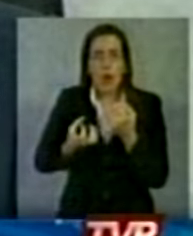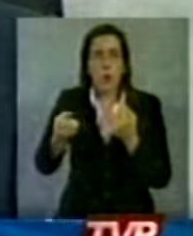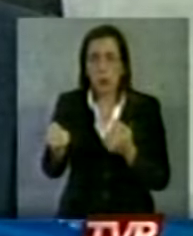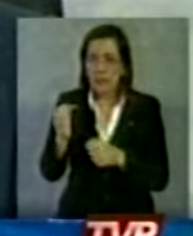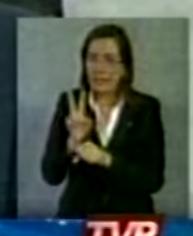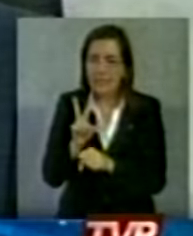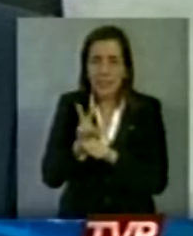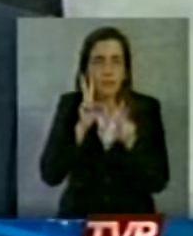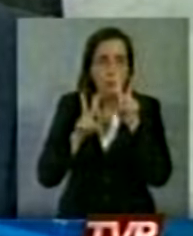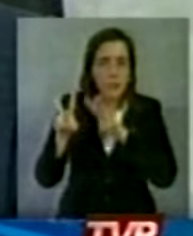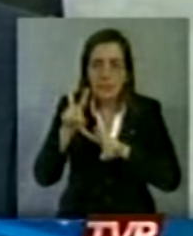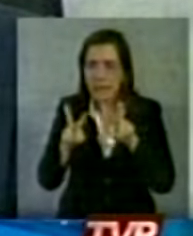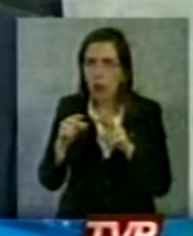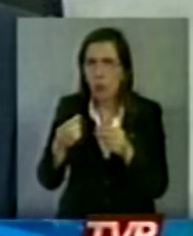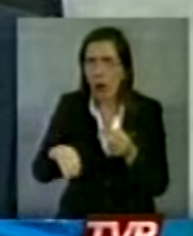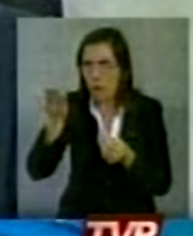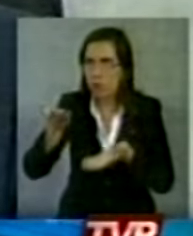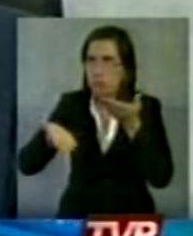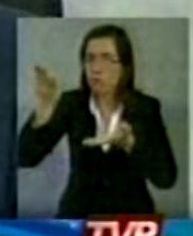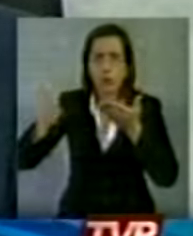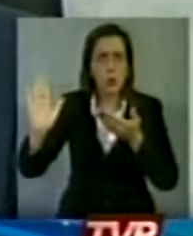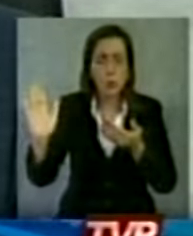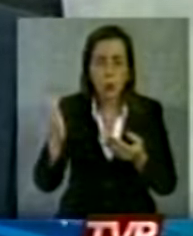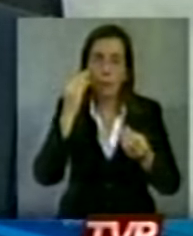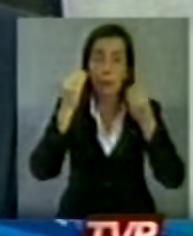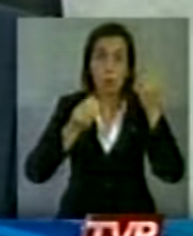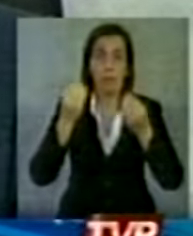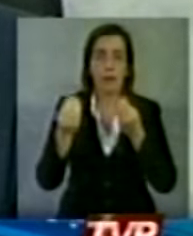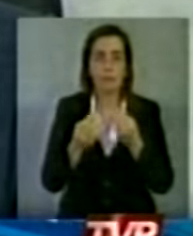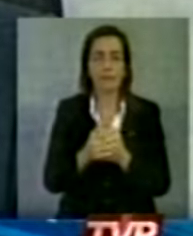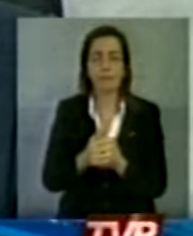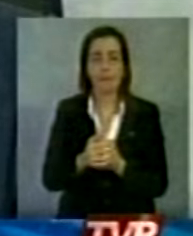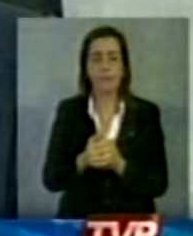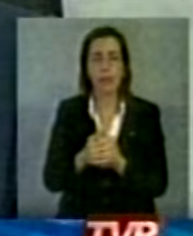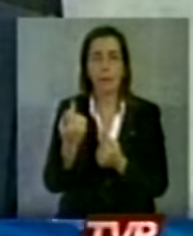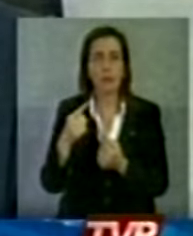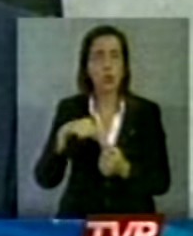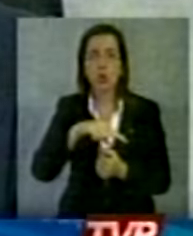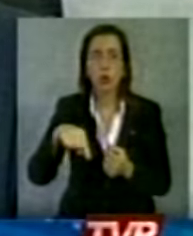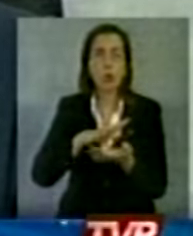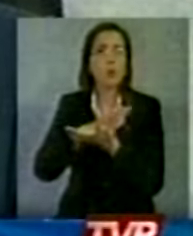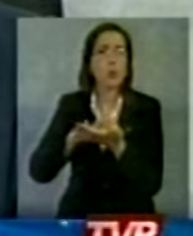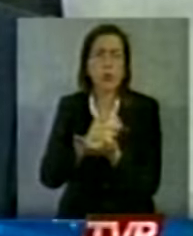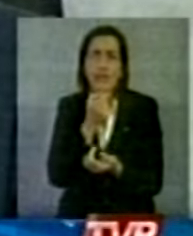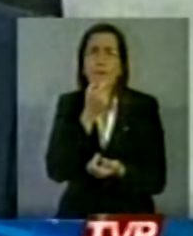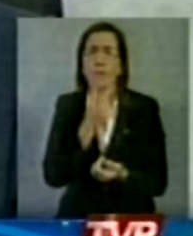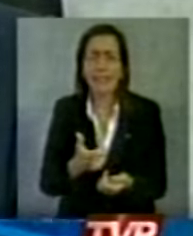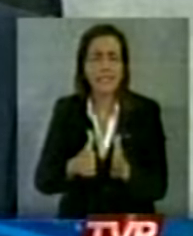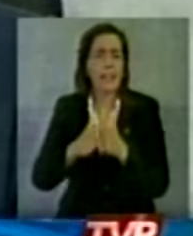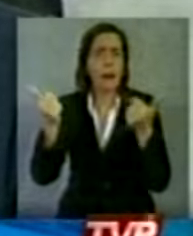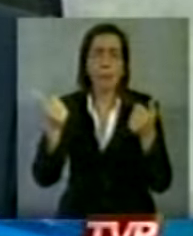para adaptarse al aumento sostenido de los precios. Ninguno de estos temas puede ser resuelto con